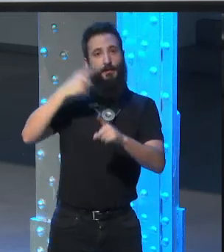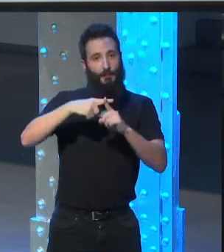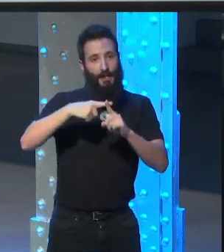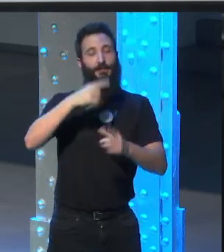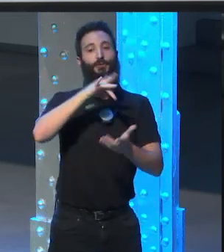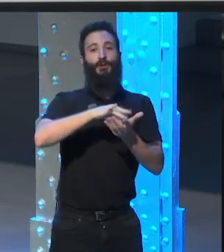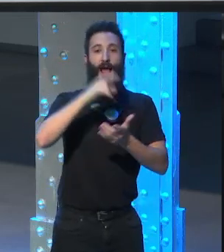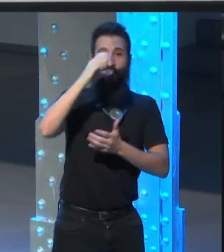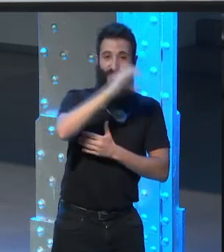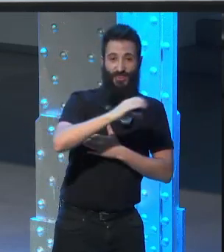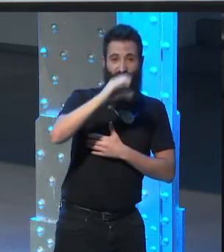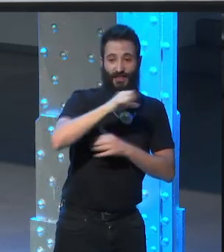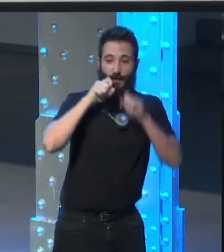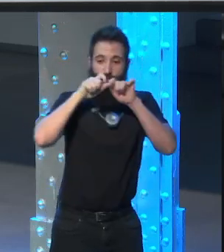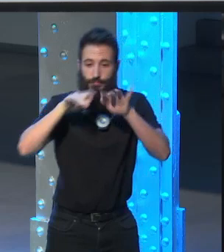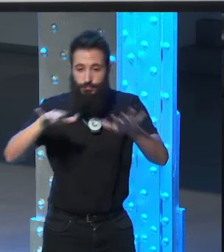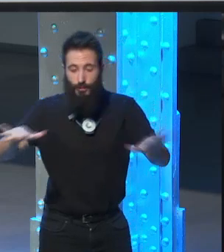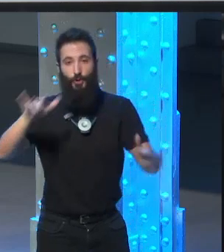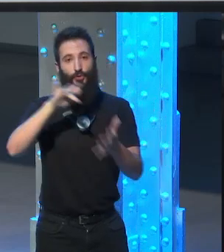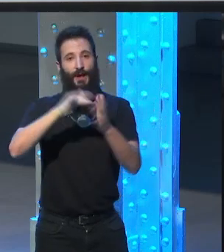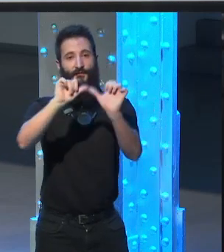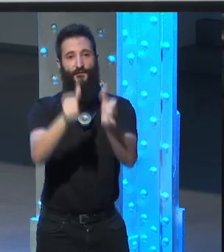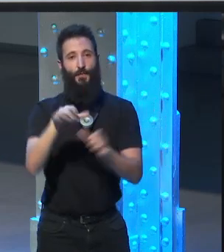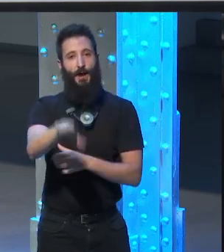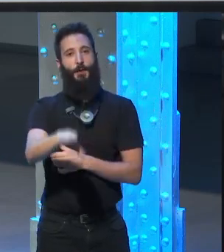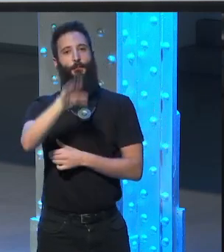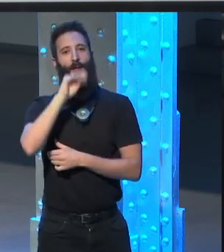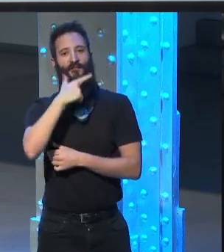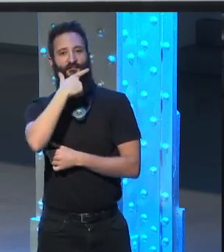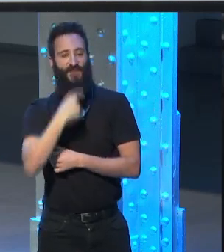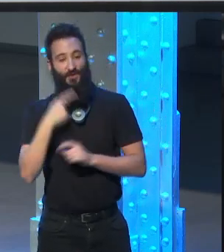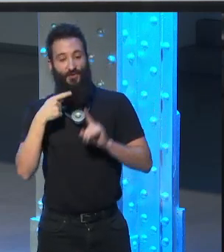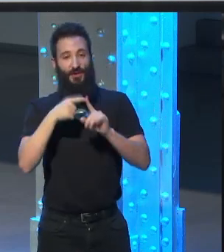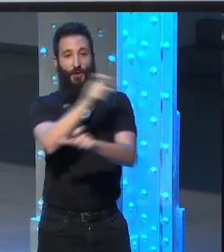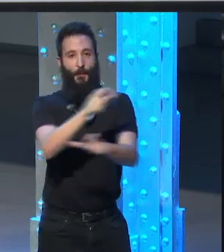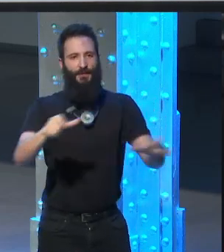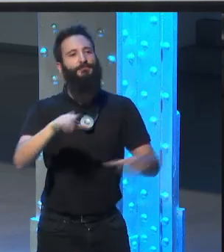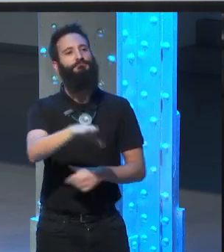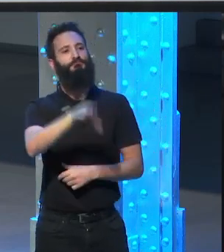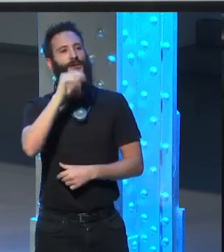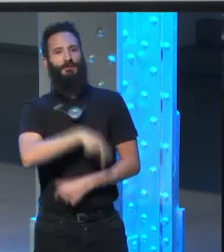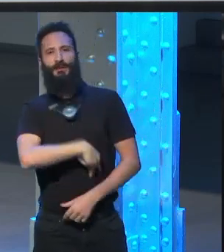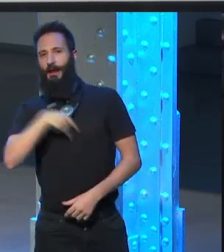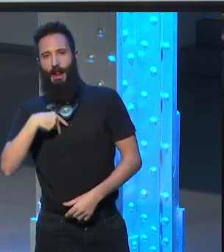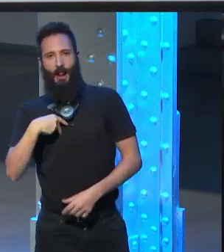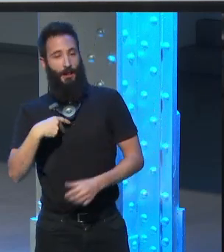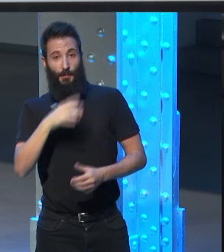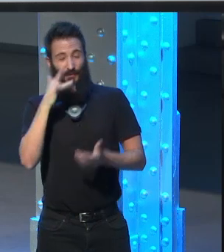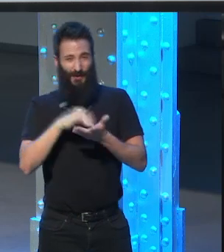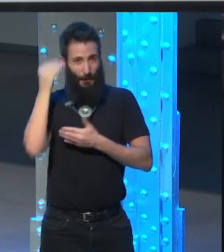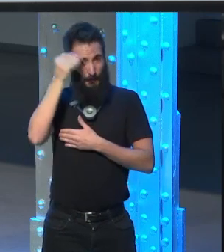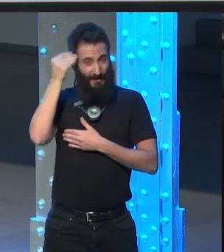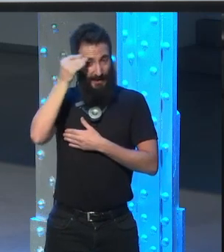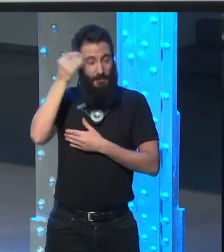ciencia en un formato mucho más comprensible y más cercano a la opinión pública y a la sociedad en general. Porque creemos que